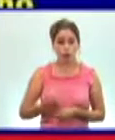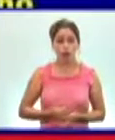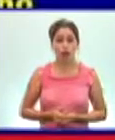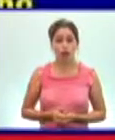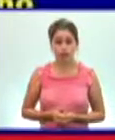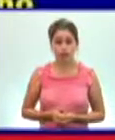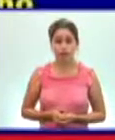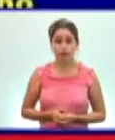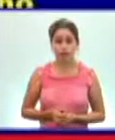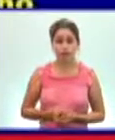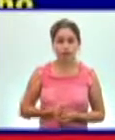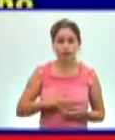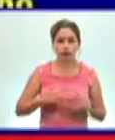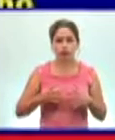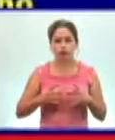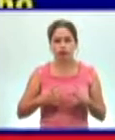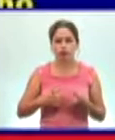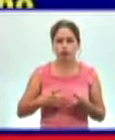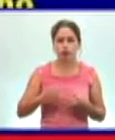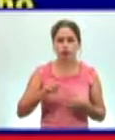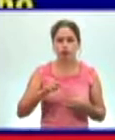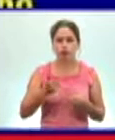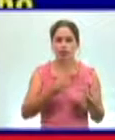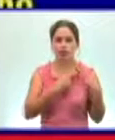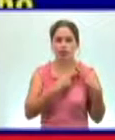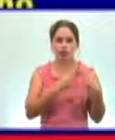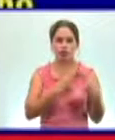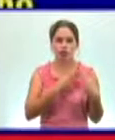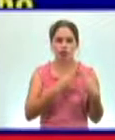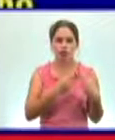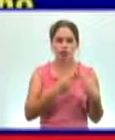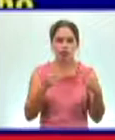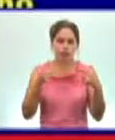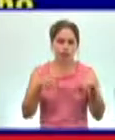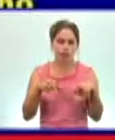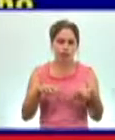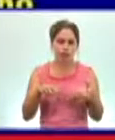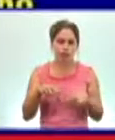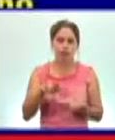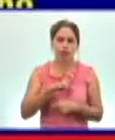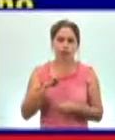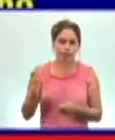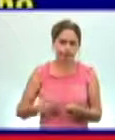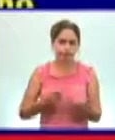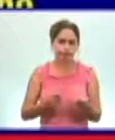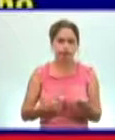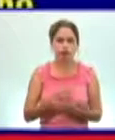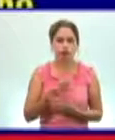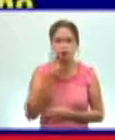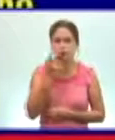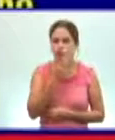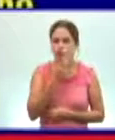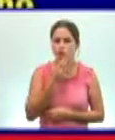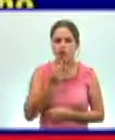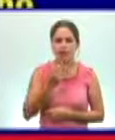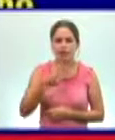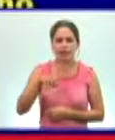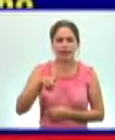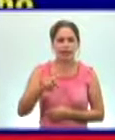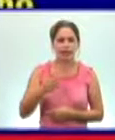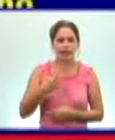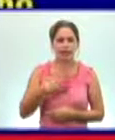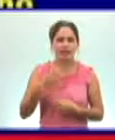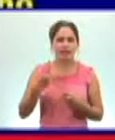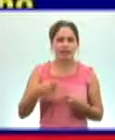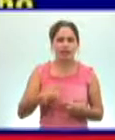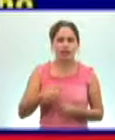la intransigencia de los héroes y patriotas de esa época. Termina Martí diciendo, nadie tiene el derecho de dormir tranquilo mientras